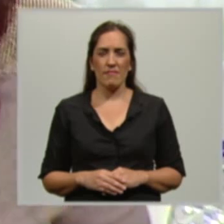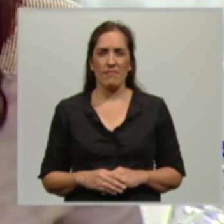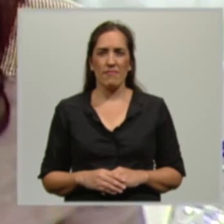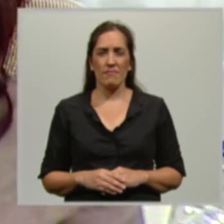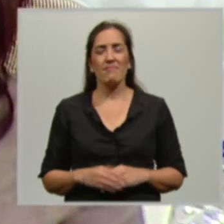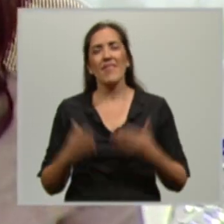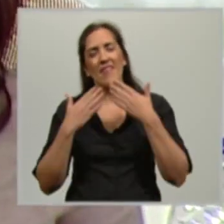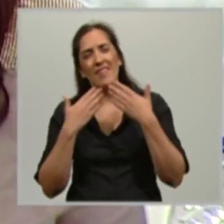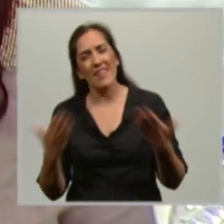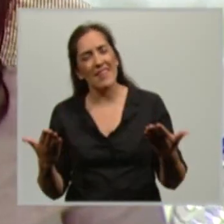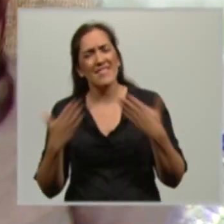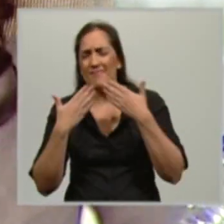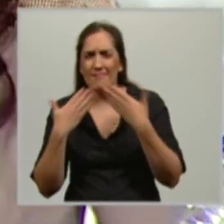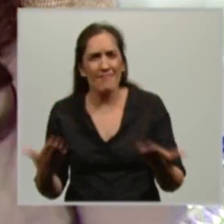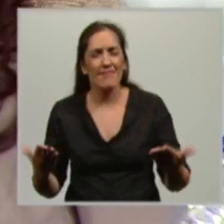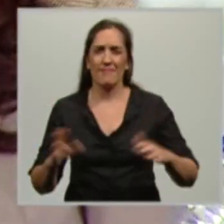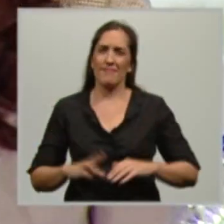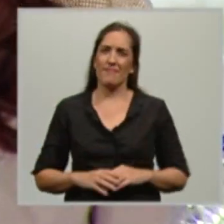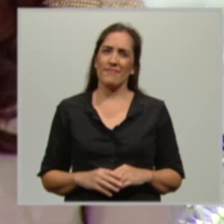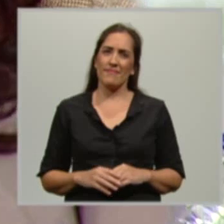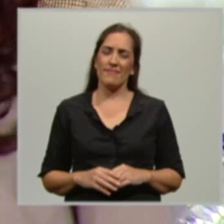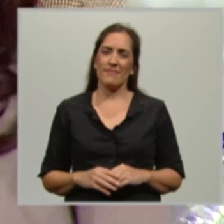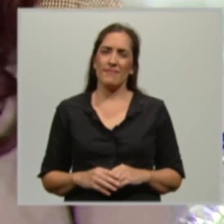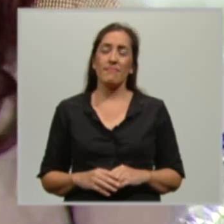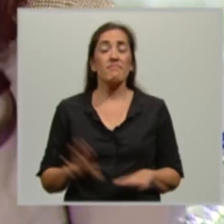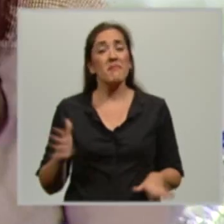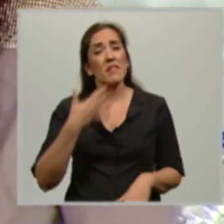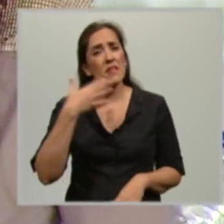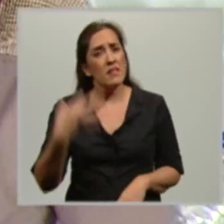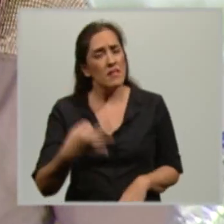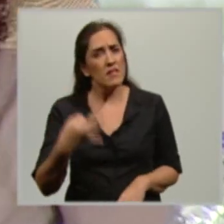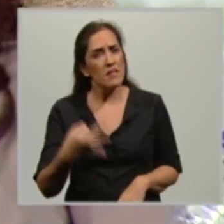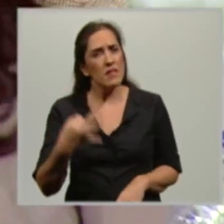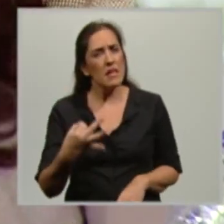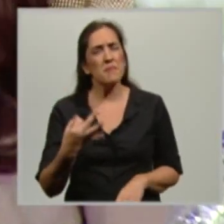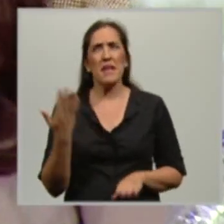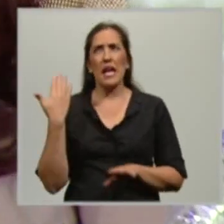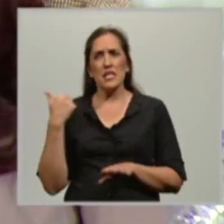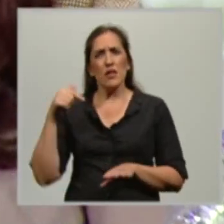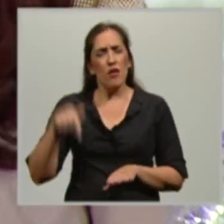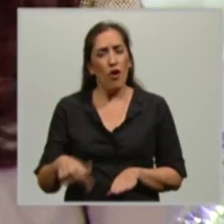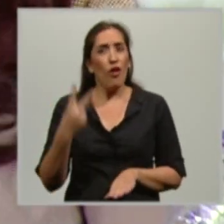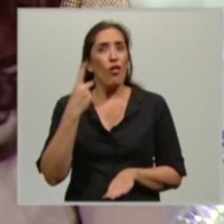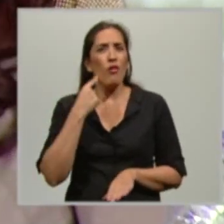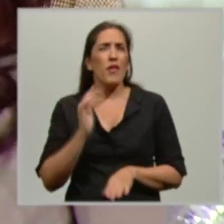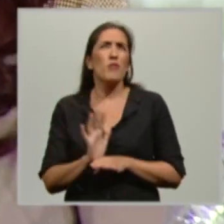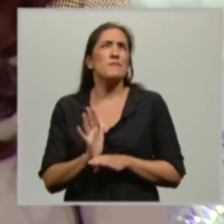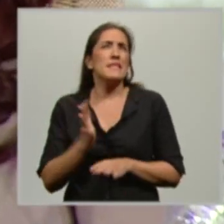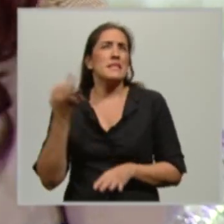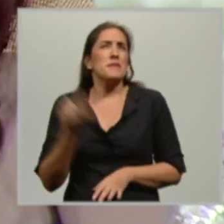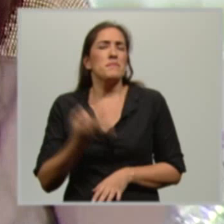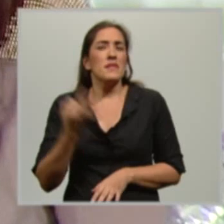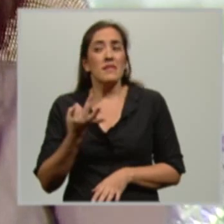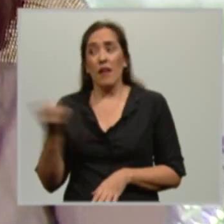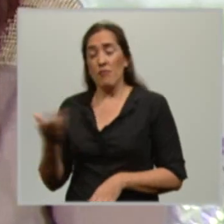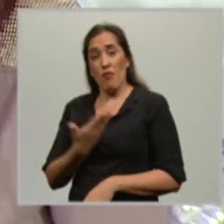Gracias, muchas gracias. La verdad que entre ayer y hoy, dos días muy especiales, señor